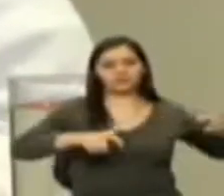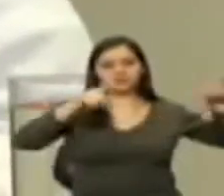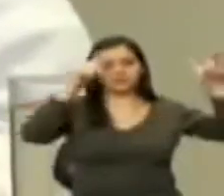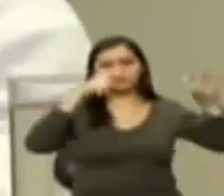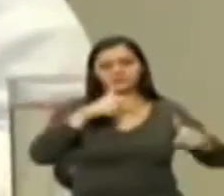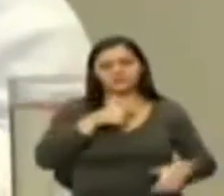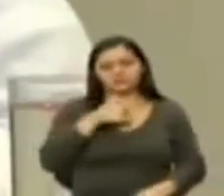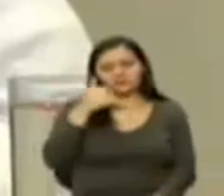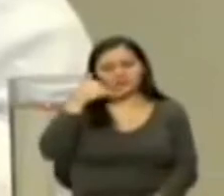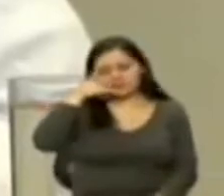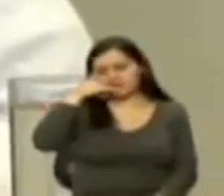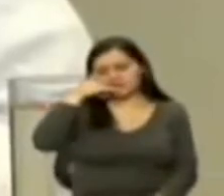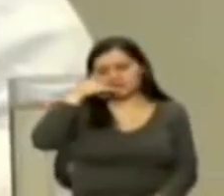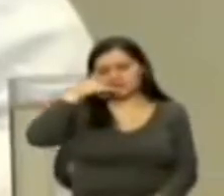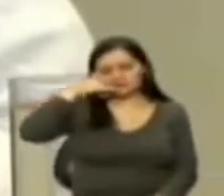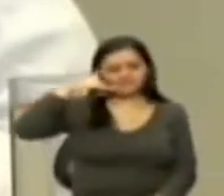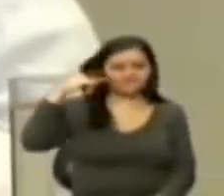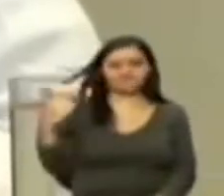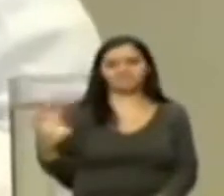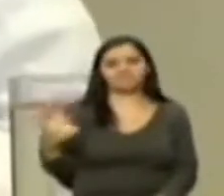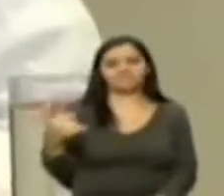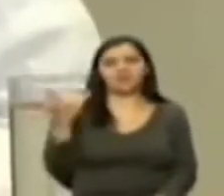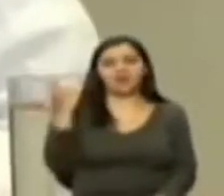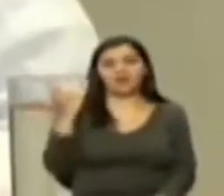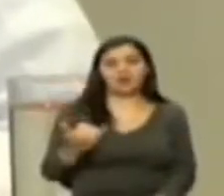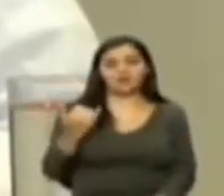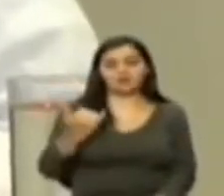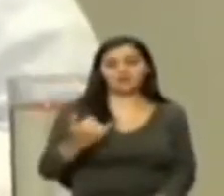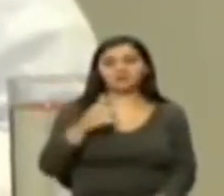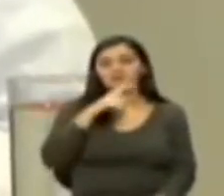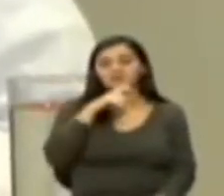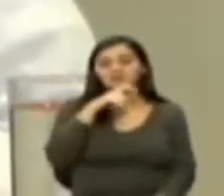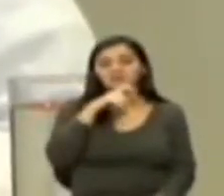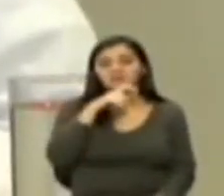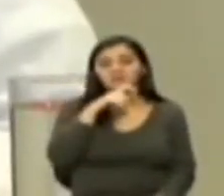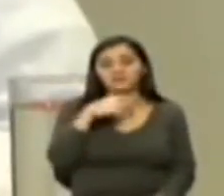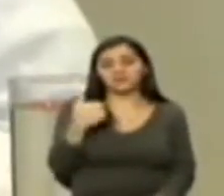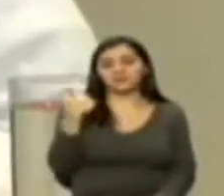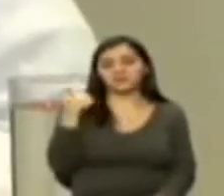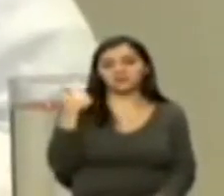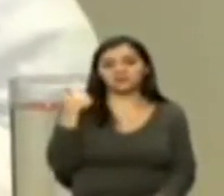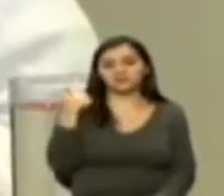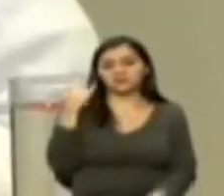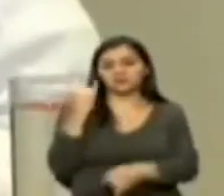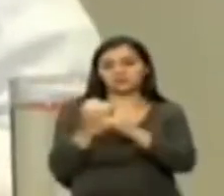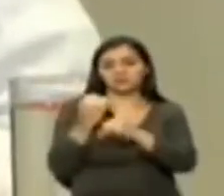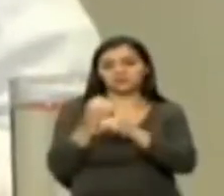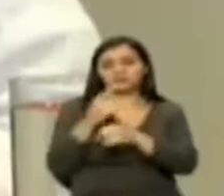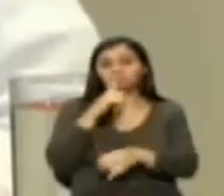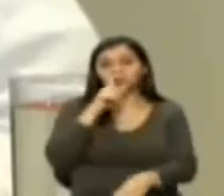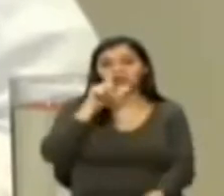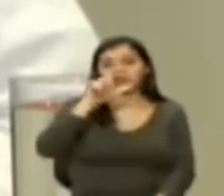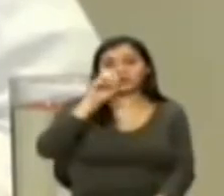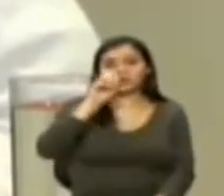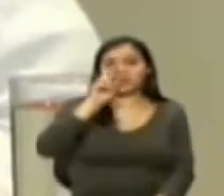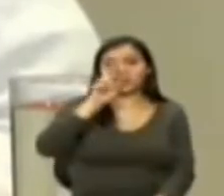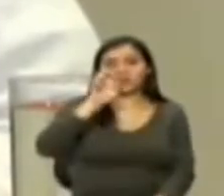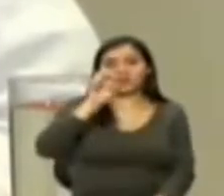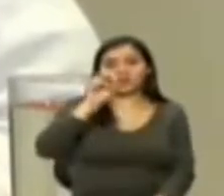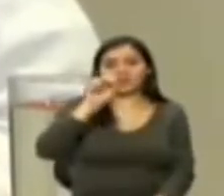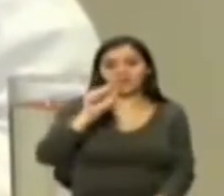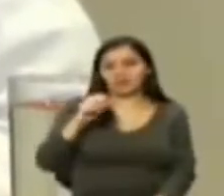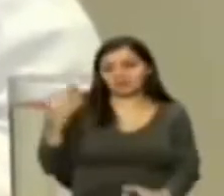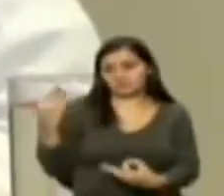de llamar la atención a las instancias pertinentes. Aquí está Lorena para que nos dé más explicaciones al